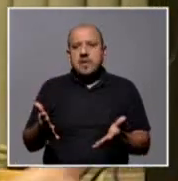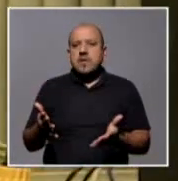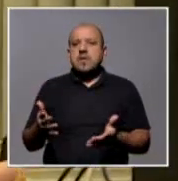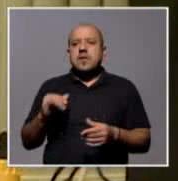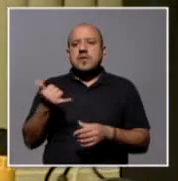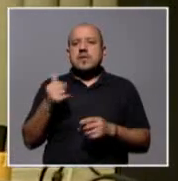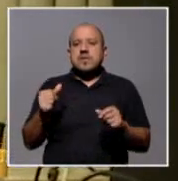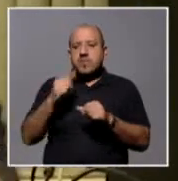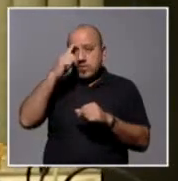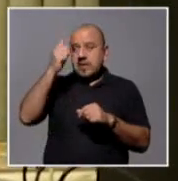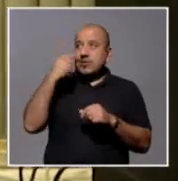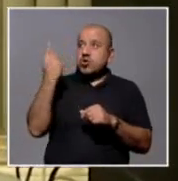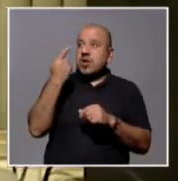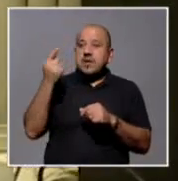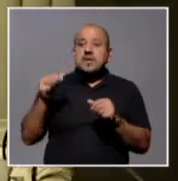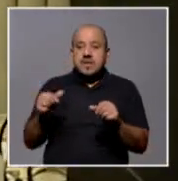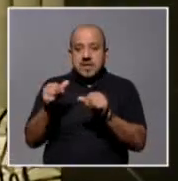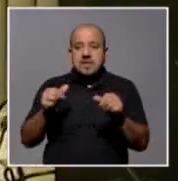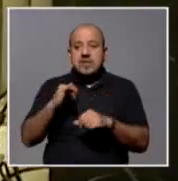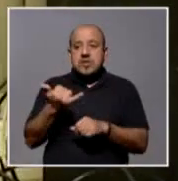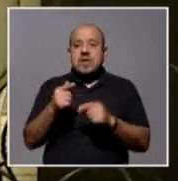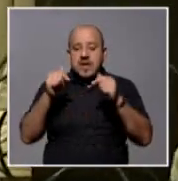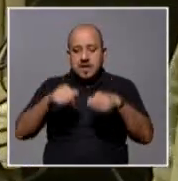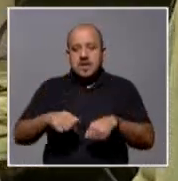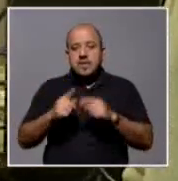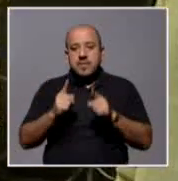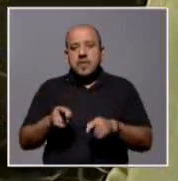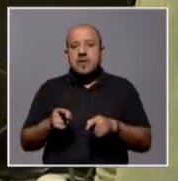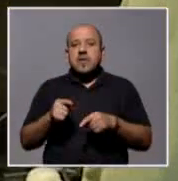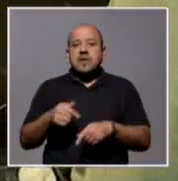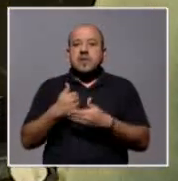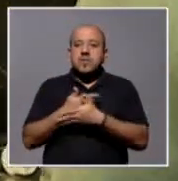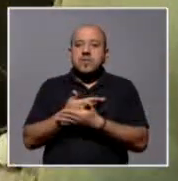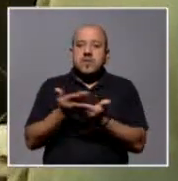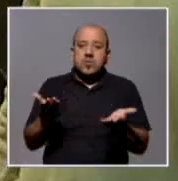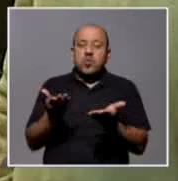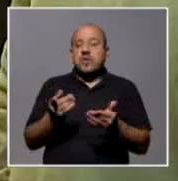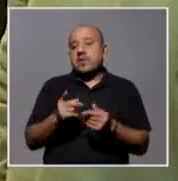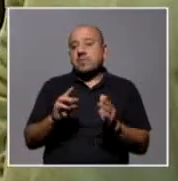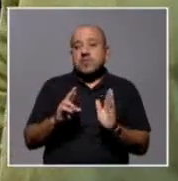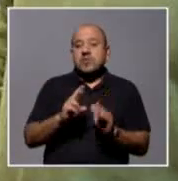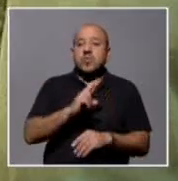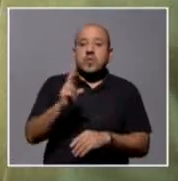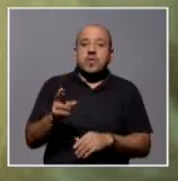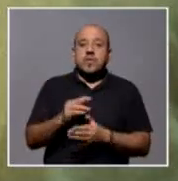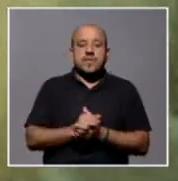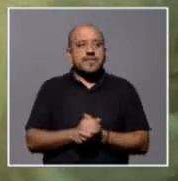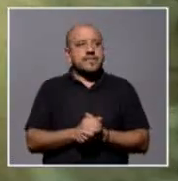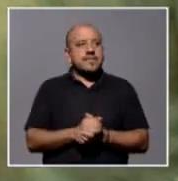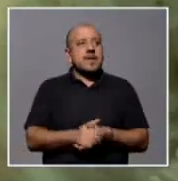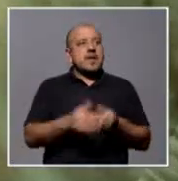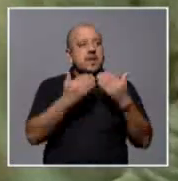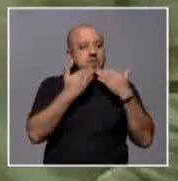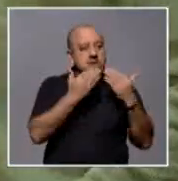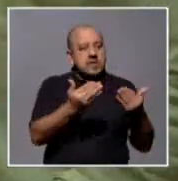hacemos eso internacionalmente, pero hacer acá dentro es muy importante y eso muestra los resultados que tenemos, ¿no? Muchas gracias a